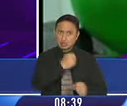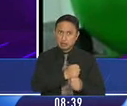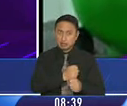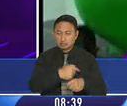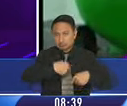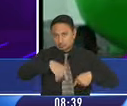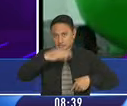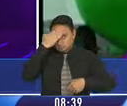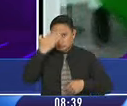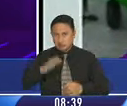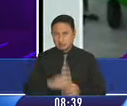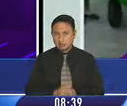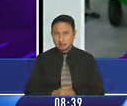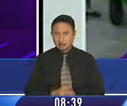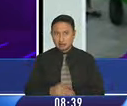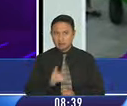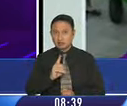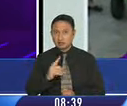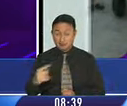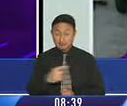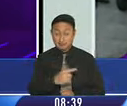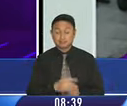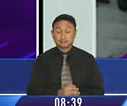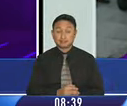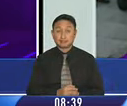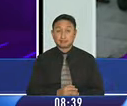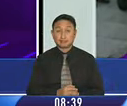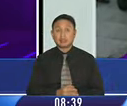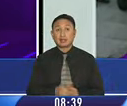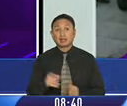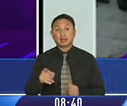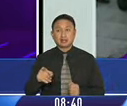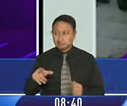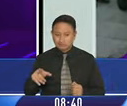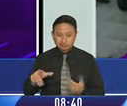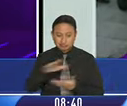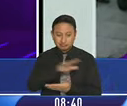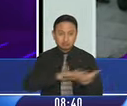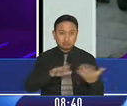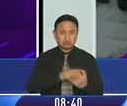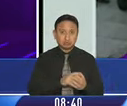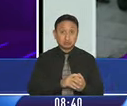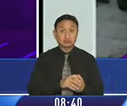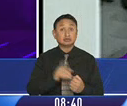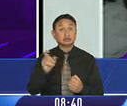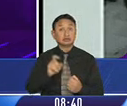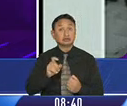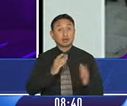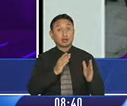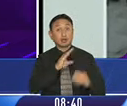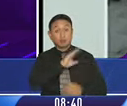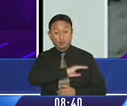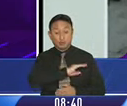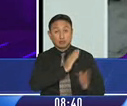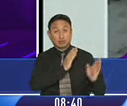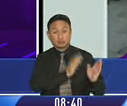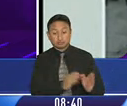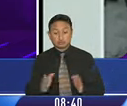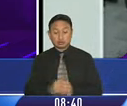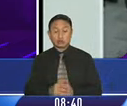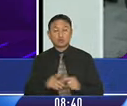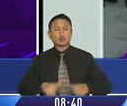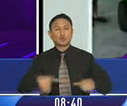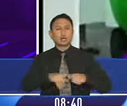el sustento a su casa vendiendo estos productos, sino que hay desorden. Y el orden tiene que dar el municipio. Y también darle sitios dignos,